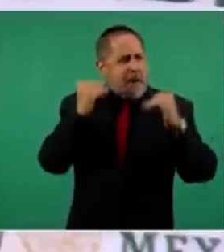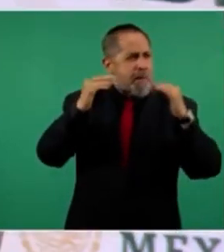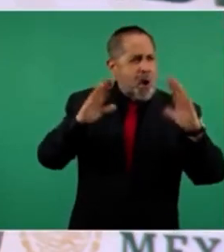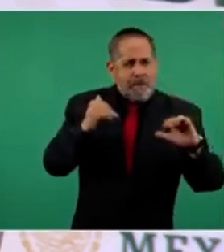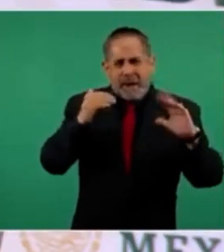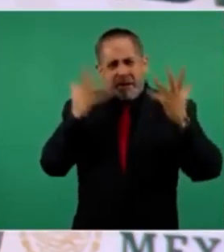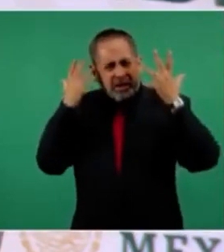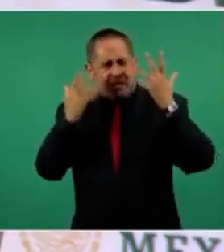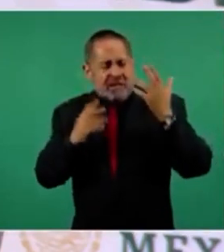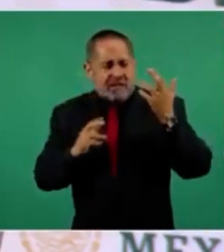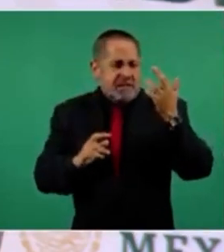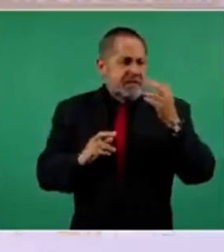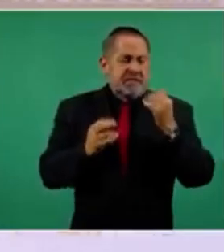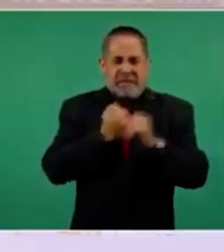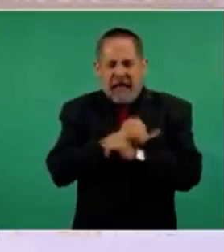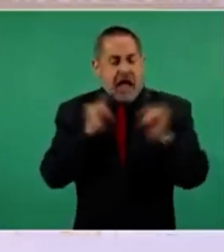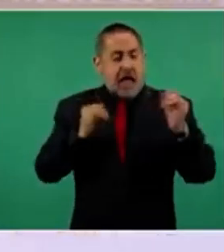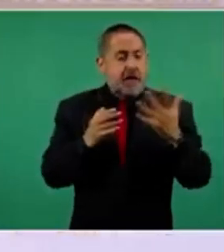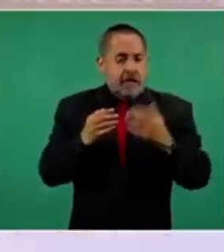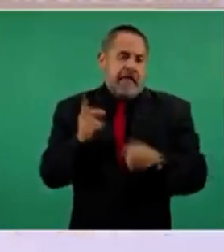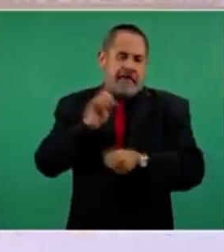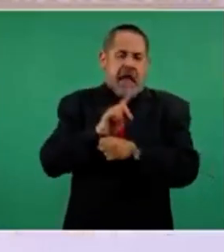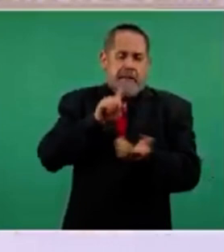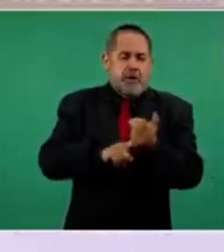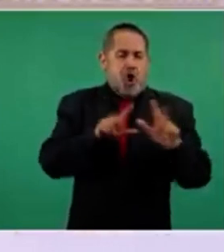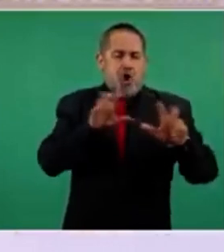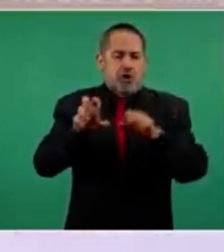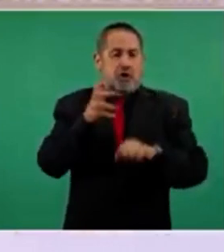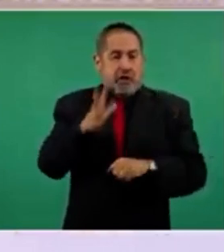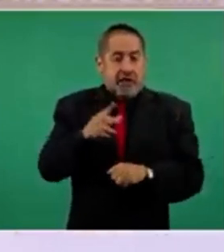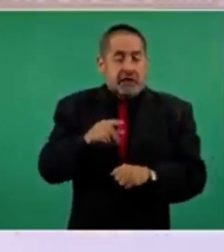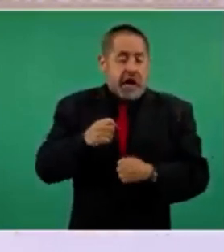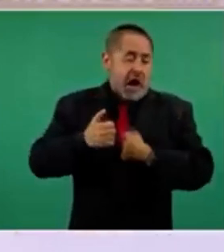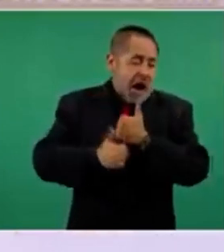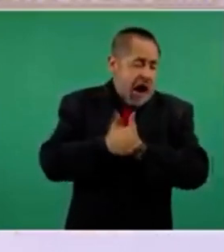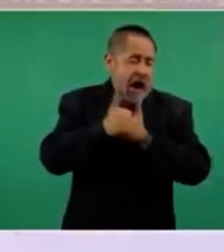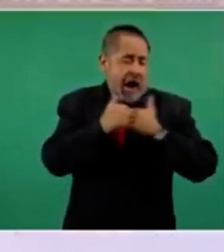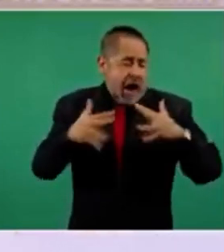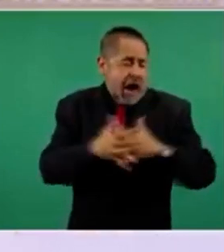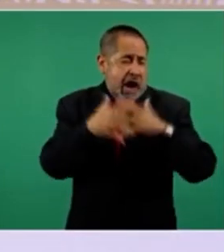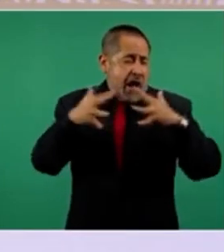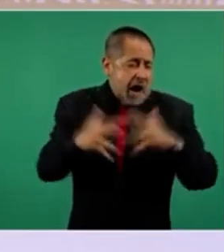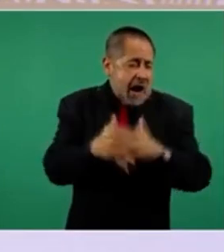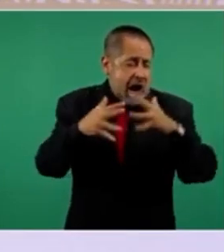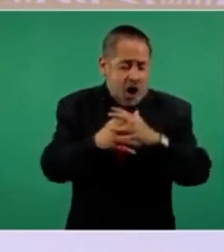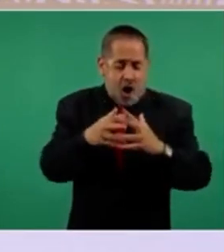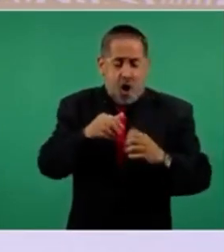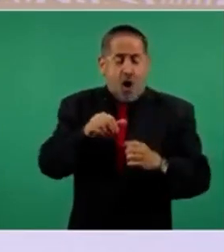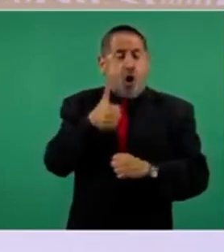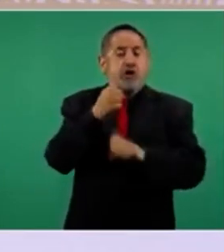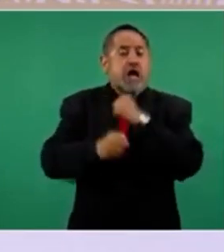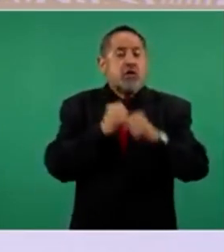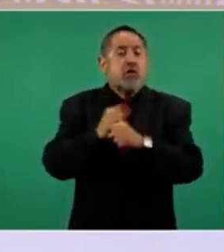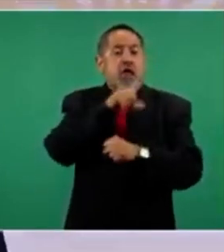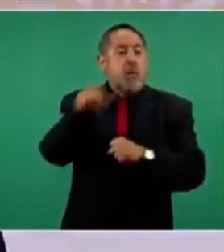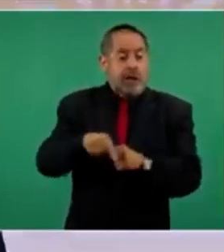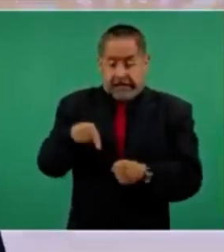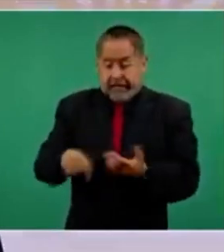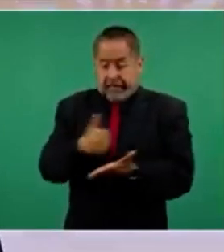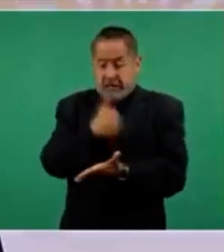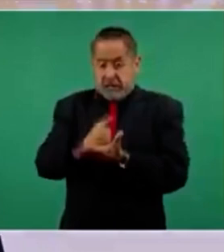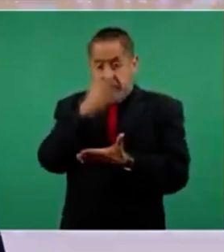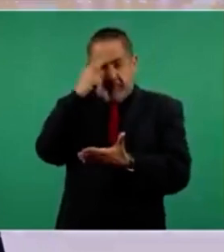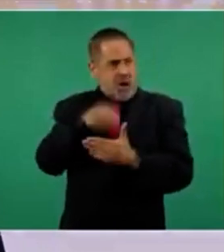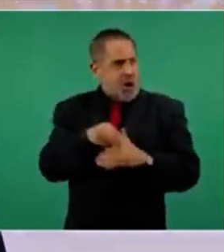en 1810, y se consumara 11 años después con la entrada del ejército trigarante en la Ciudad de